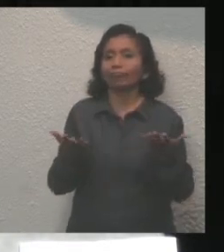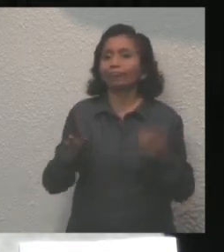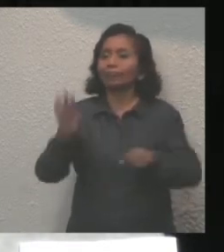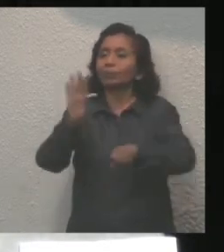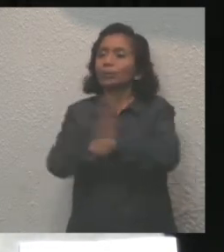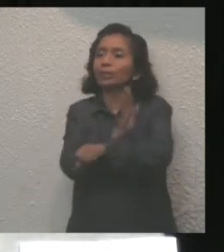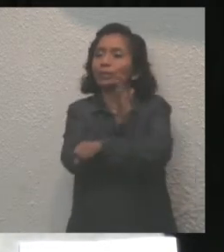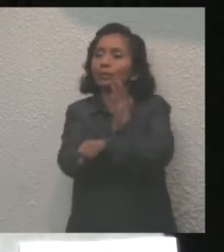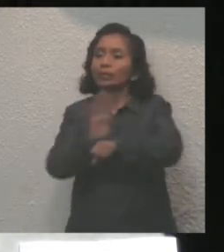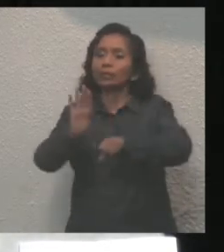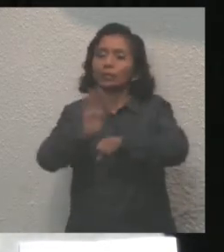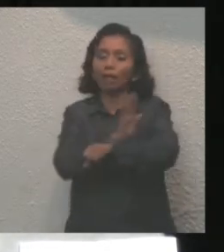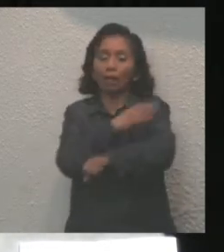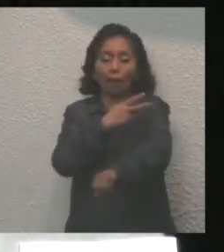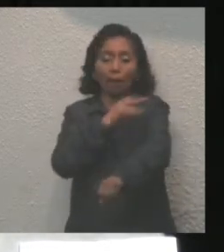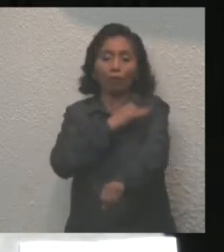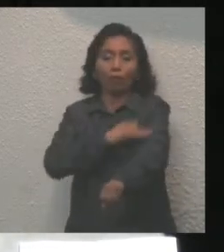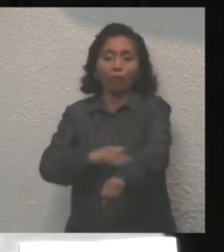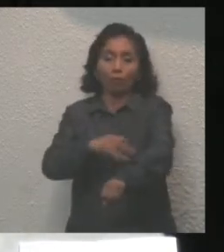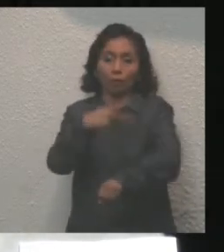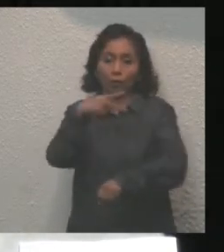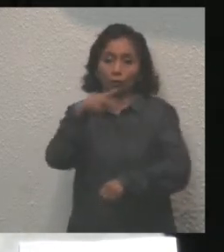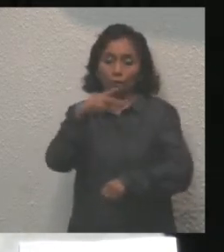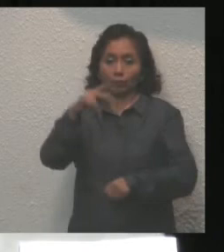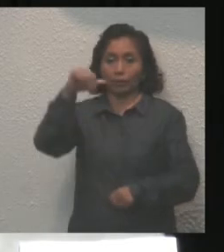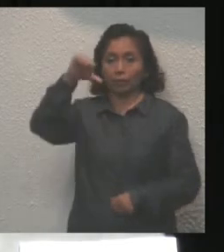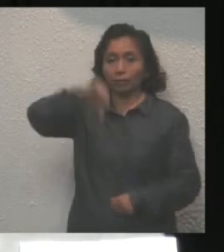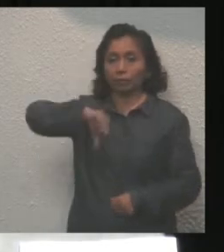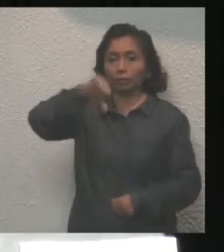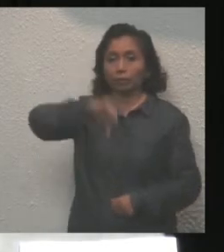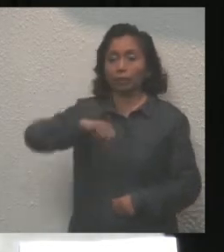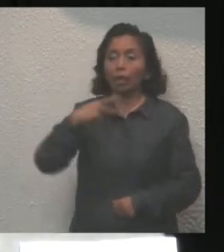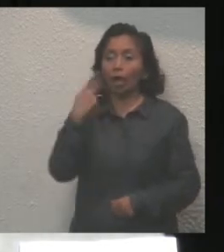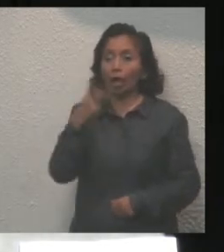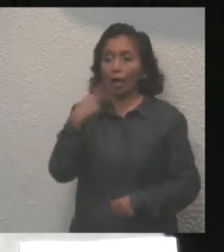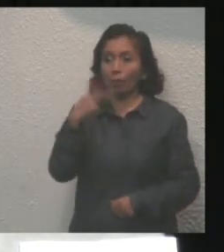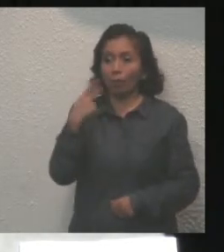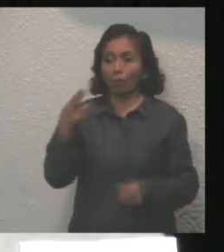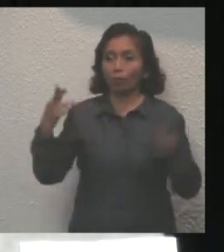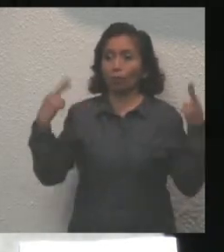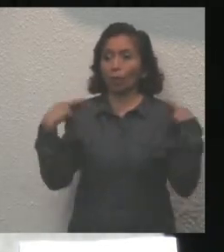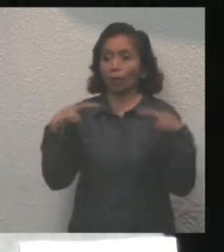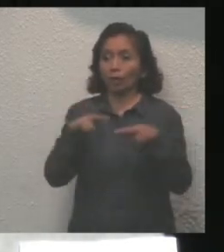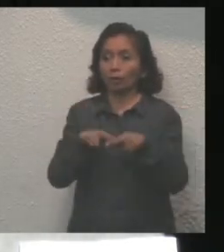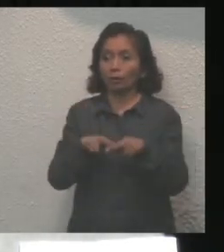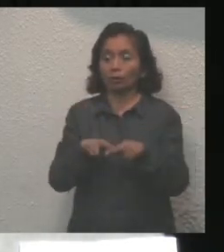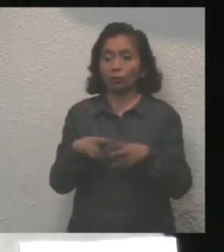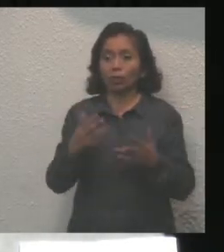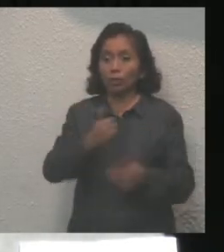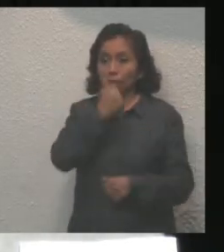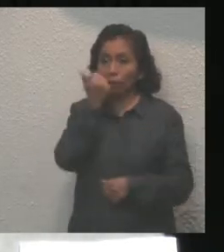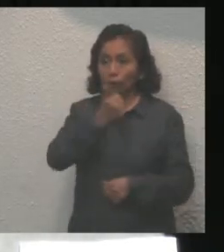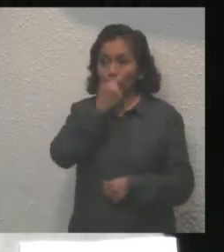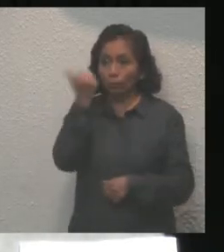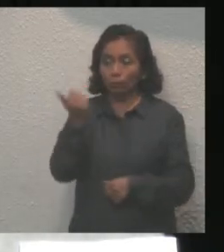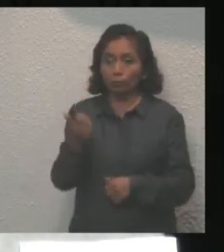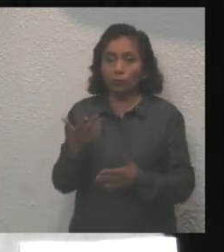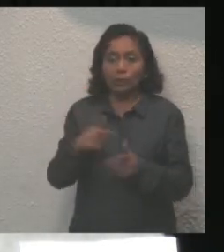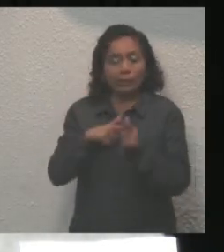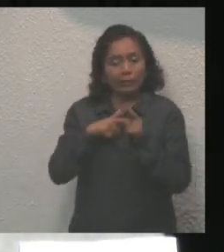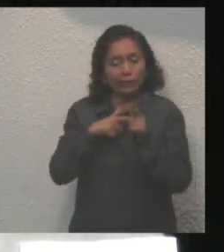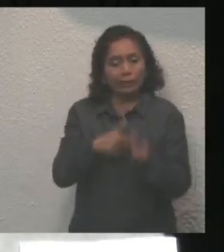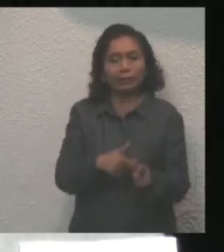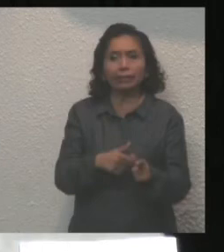bienestar para sus familias. Hoy hablo por los docentes y alumnos que siguen